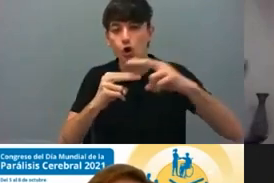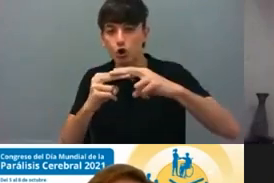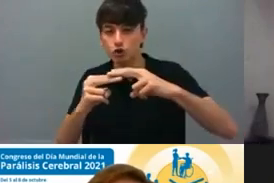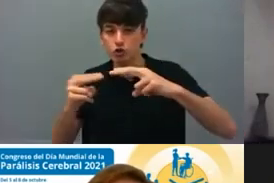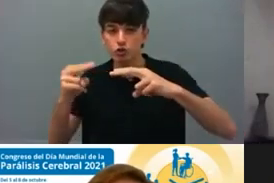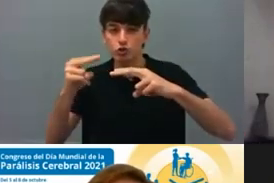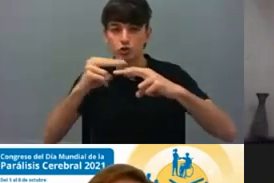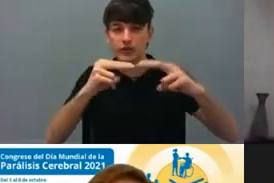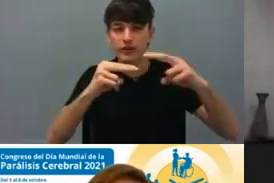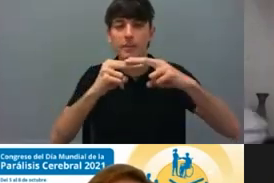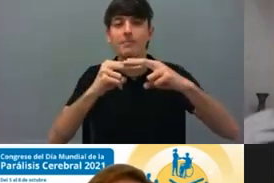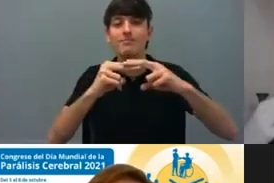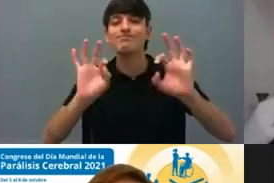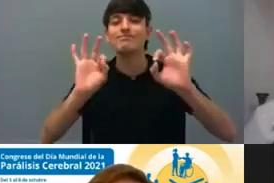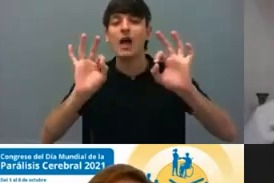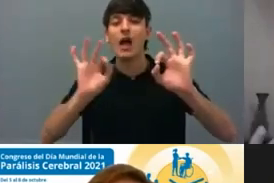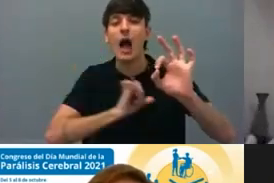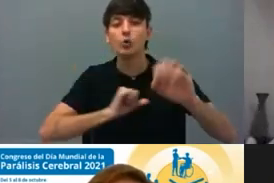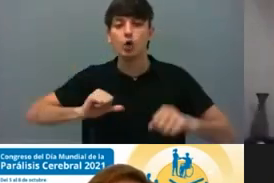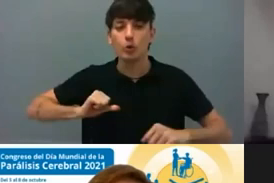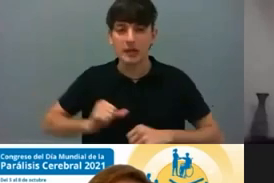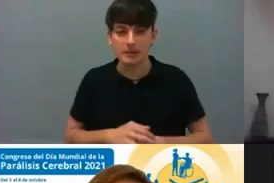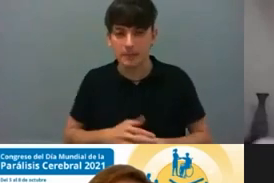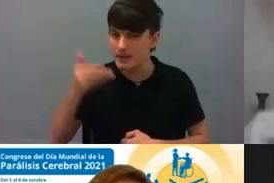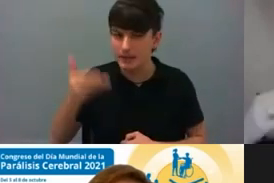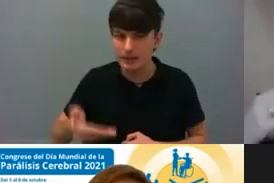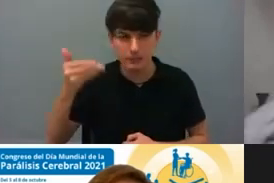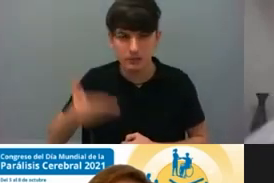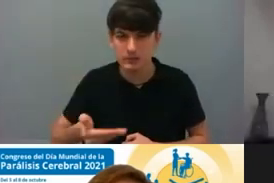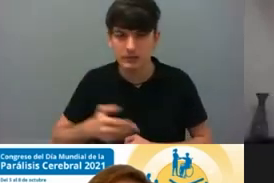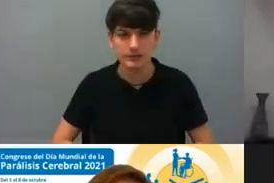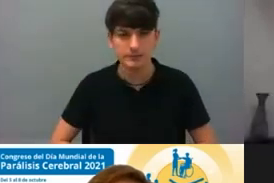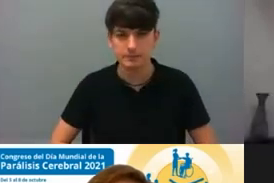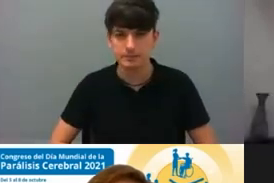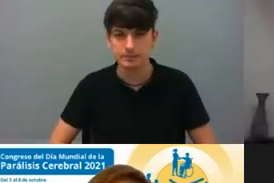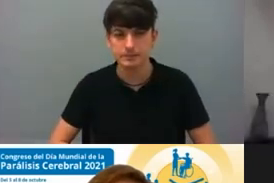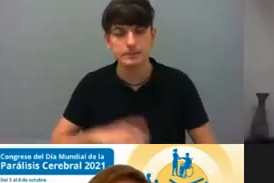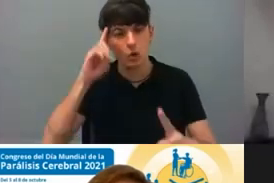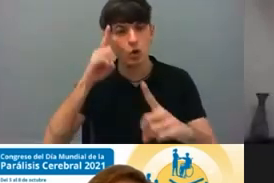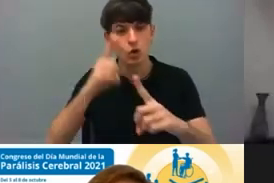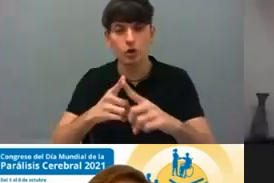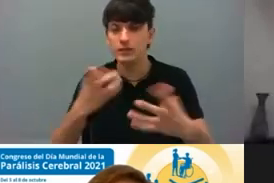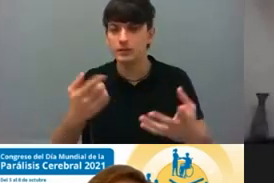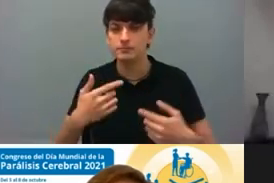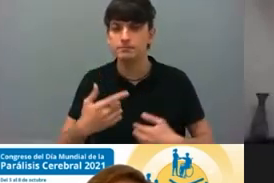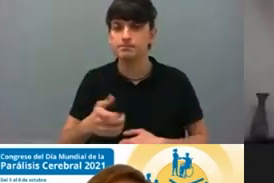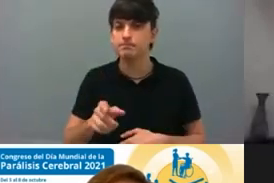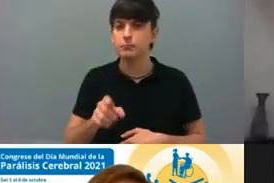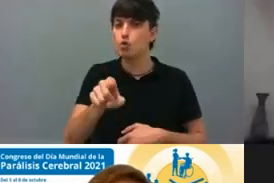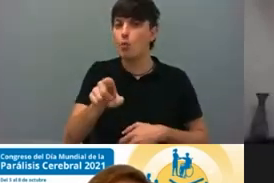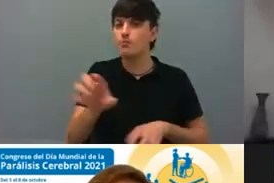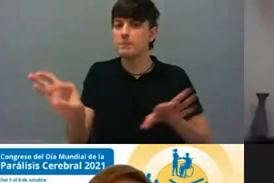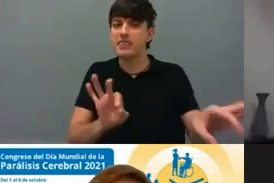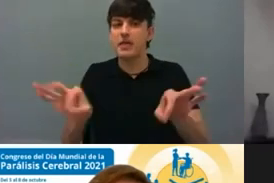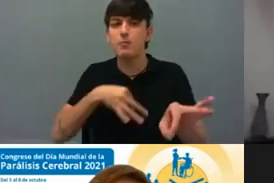tu autonomía. O sea, es fundamental. Para que tú puedas decidir, primero te tenemos